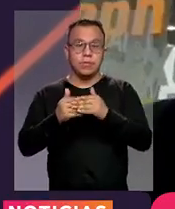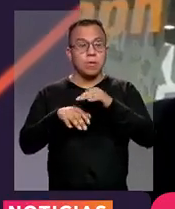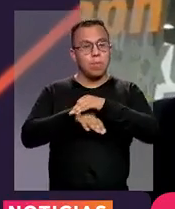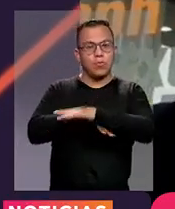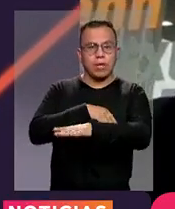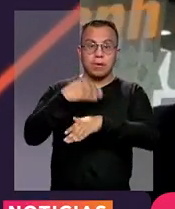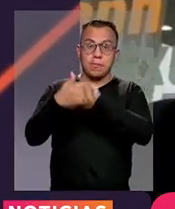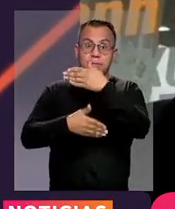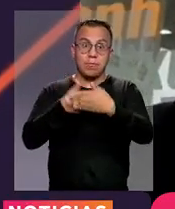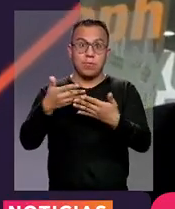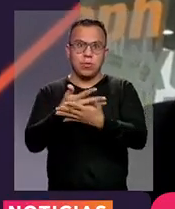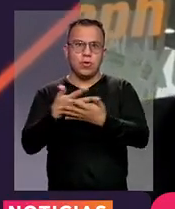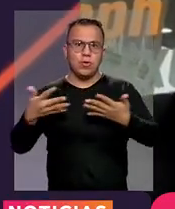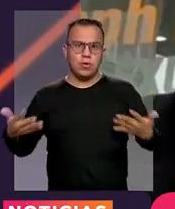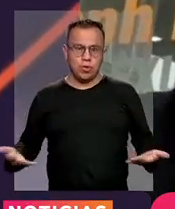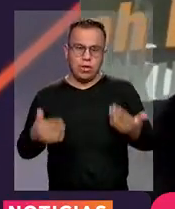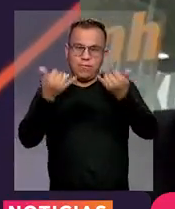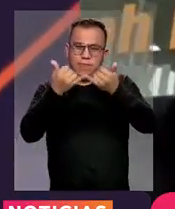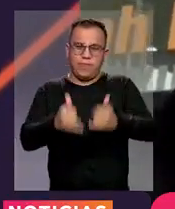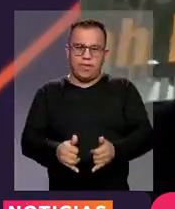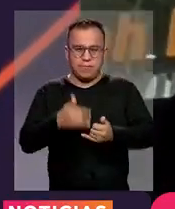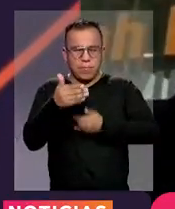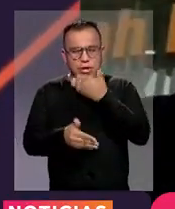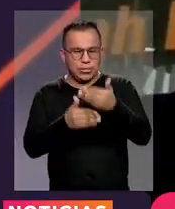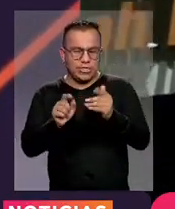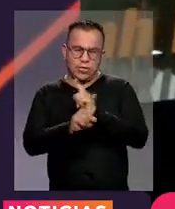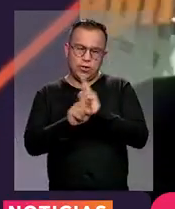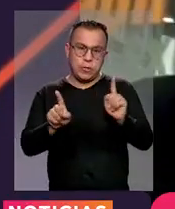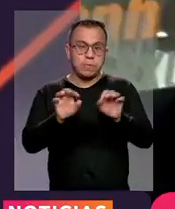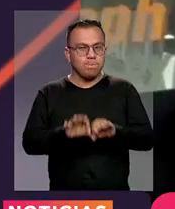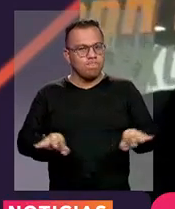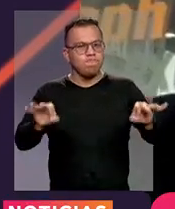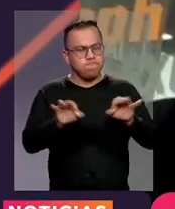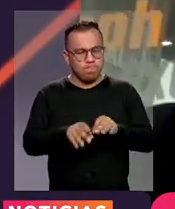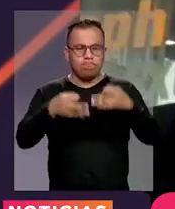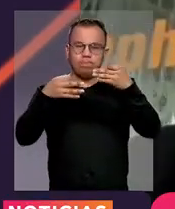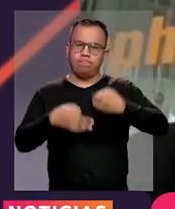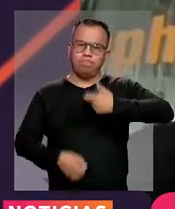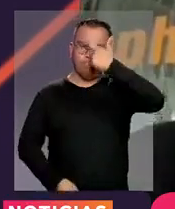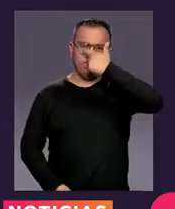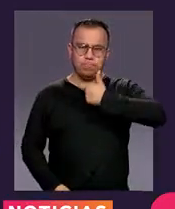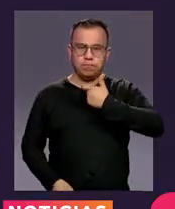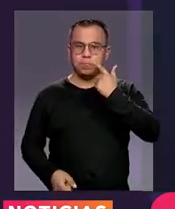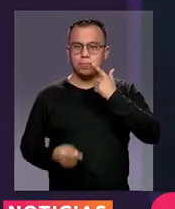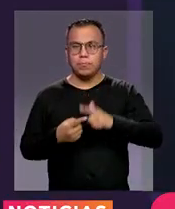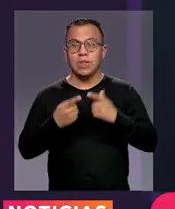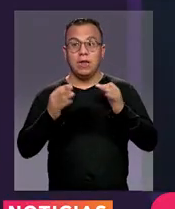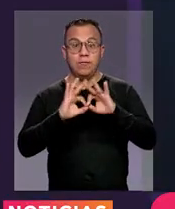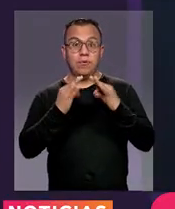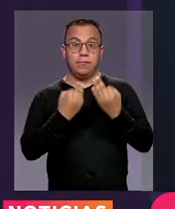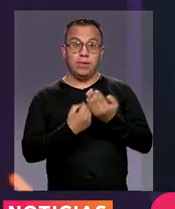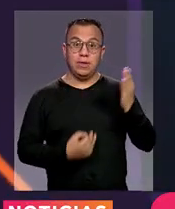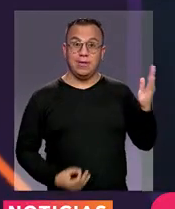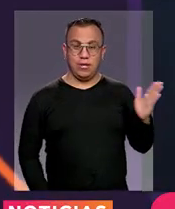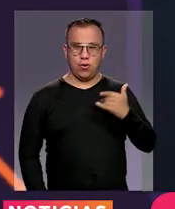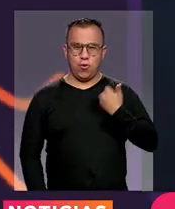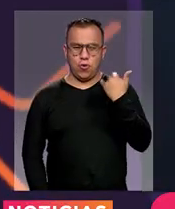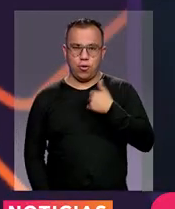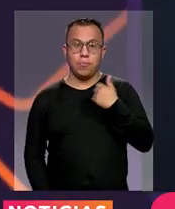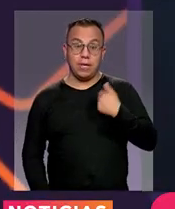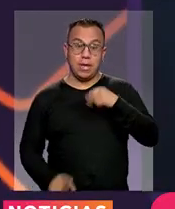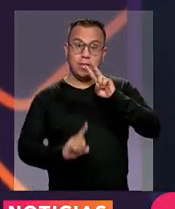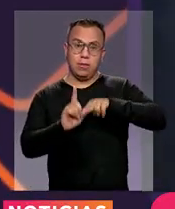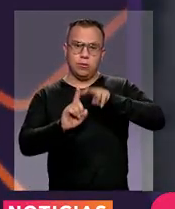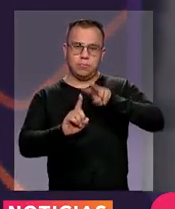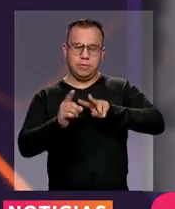que lleguen a los vencimientos de término y que pues se tomen cartas serias en el asunto. La familia del joven, que ya cumplió